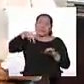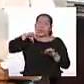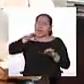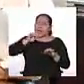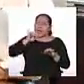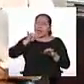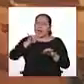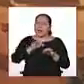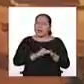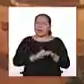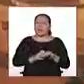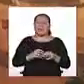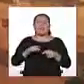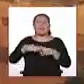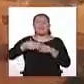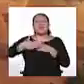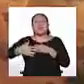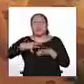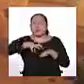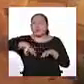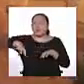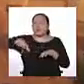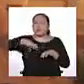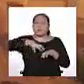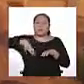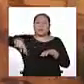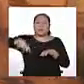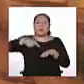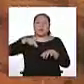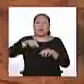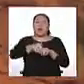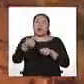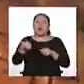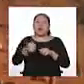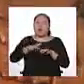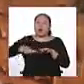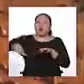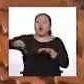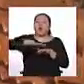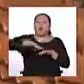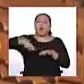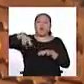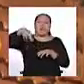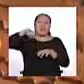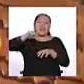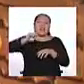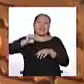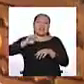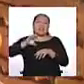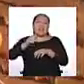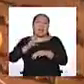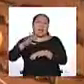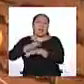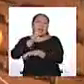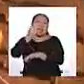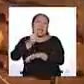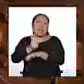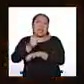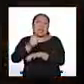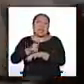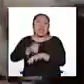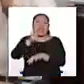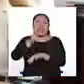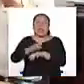luego el sur árido, que es el de los oasis, ¿no es cierto? Los oasis de Nazca, de Ica, de Ayacucho. De modo